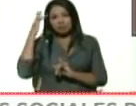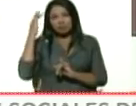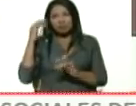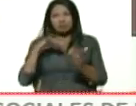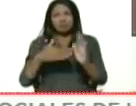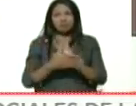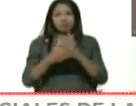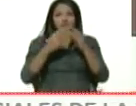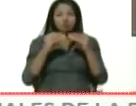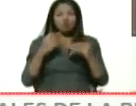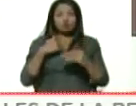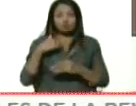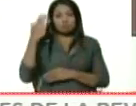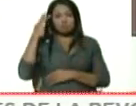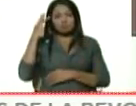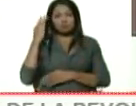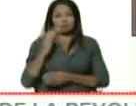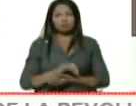todo lo que yo sé.